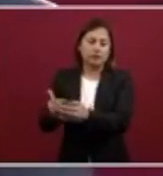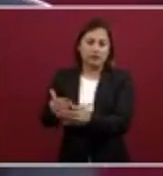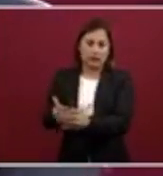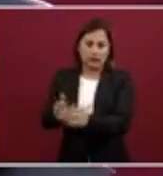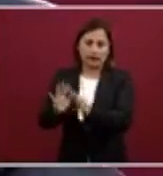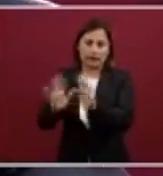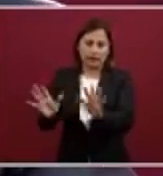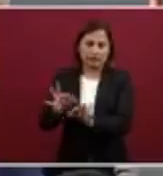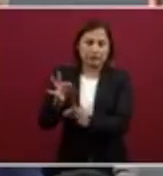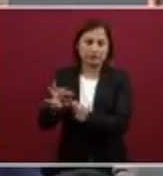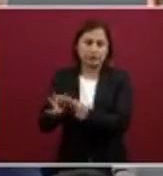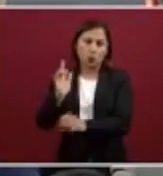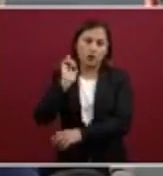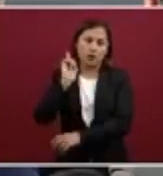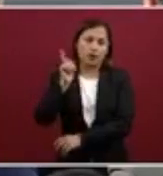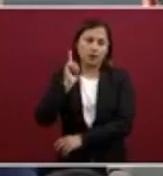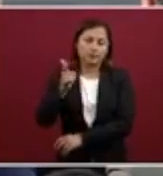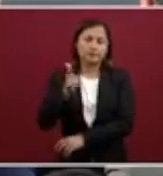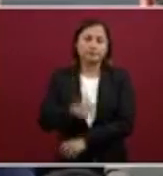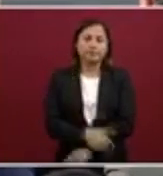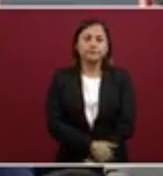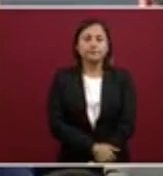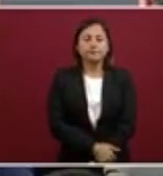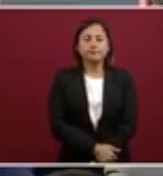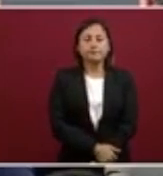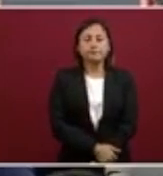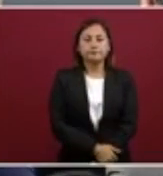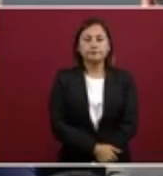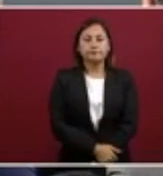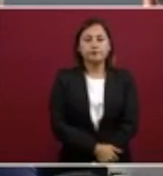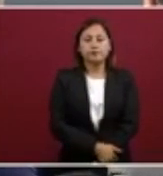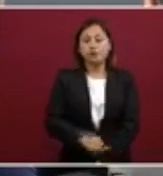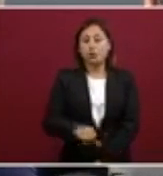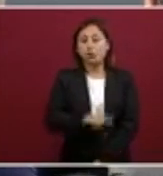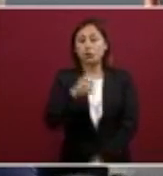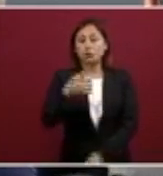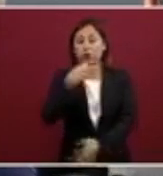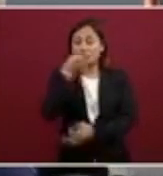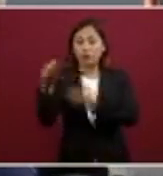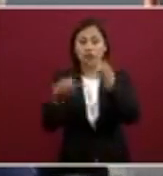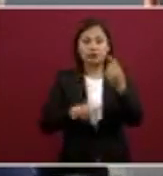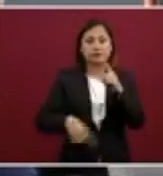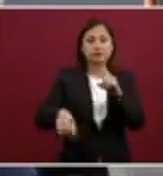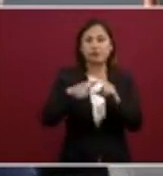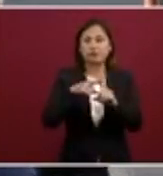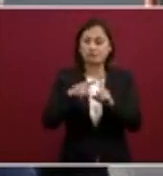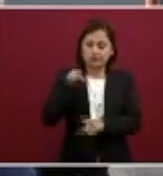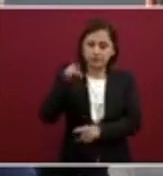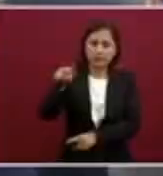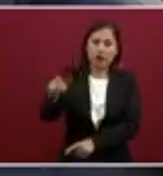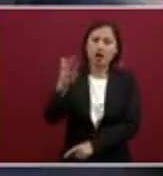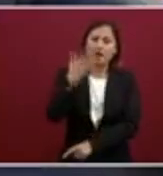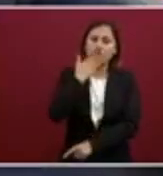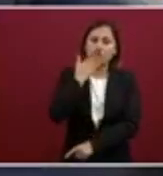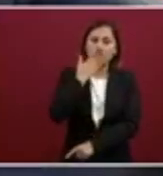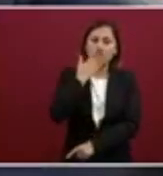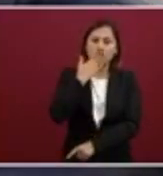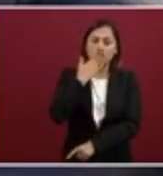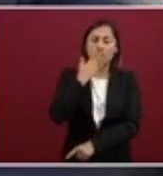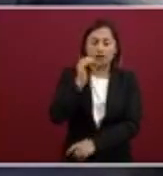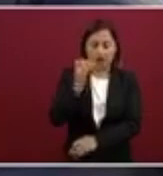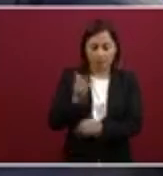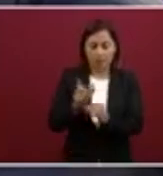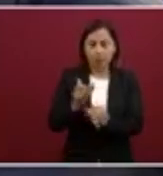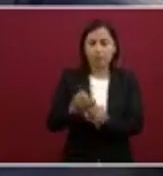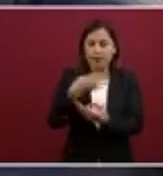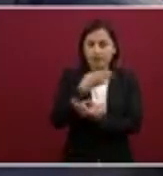sufre. Acerca otra buena noticia para Sonora, y aprovecho también para decirlo en el